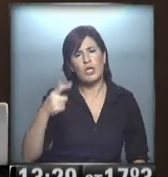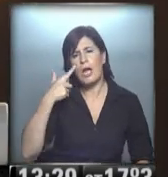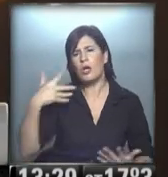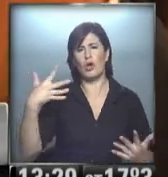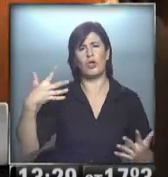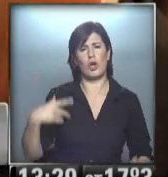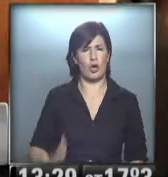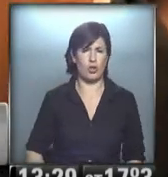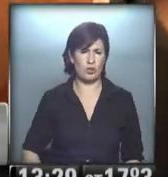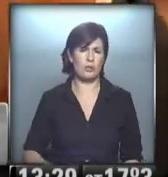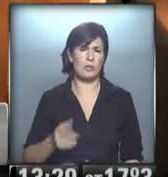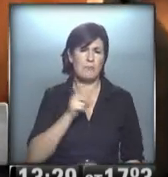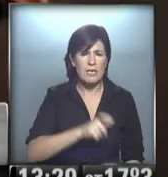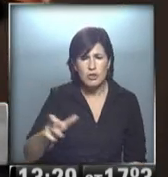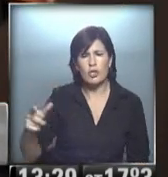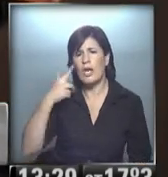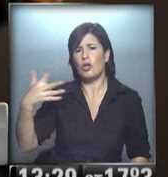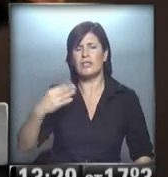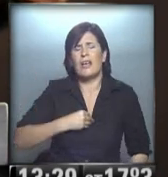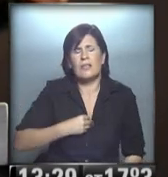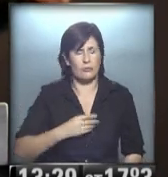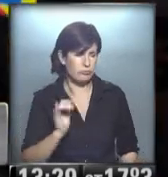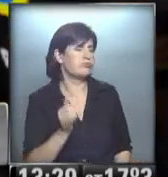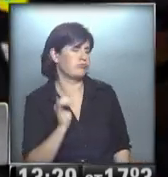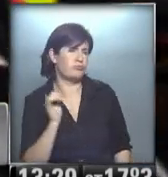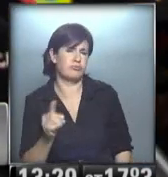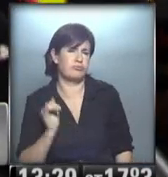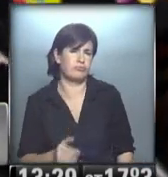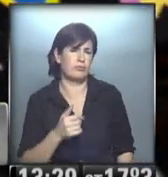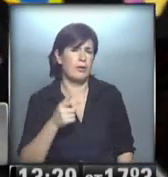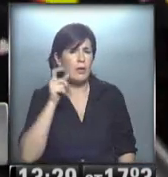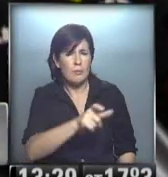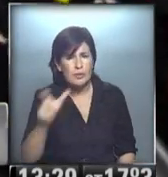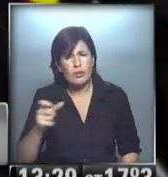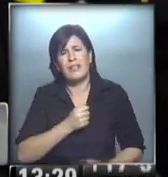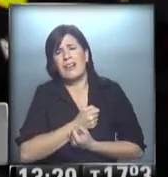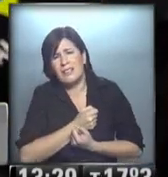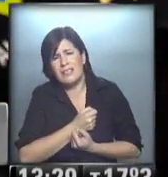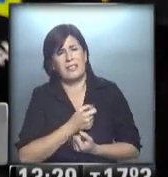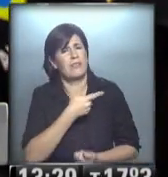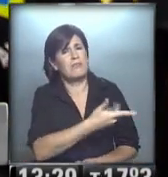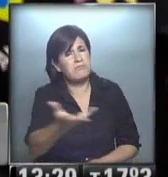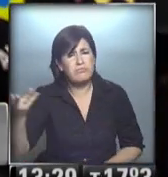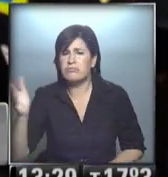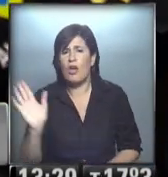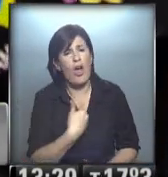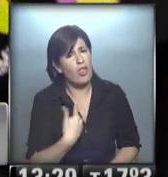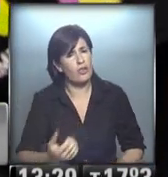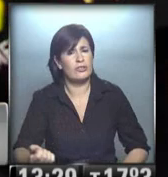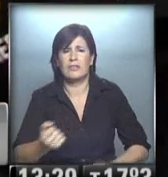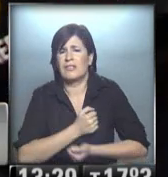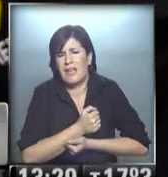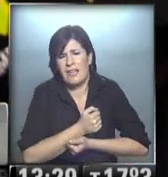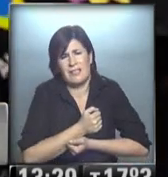la gente. Sí, la gente, el público, los compañeros, ustedes, los periodistas, todo el mundo, ¿no?